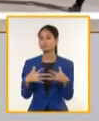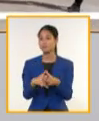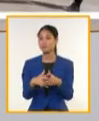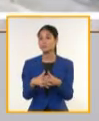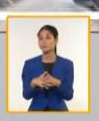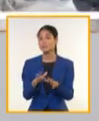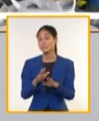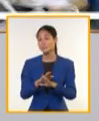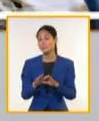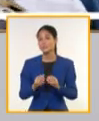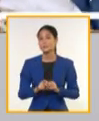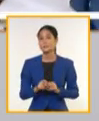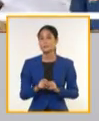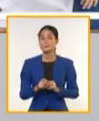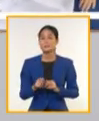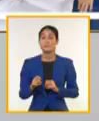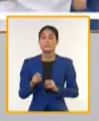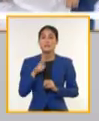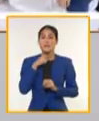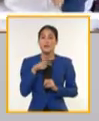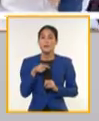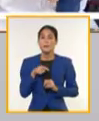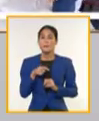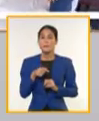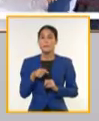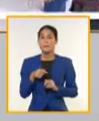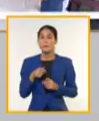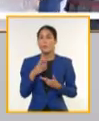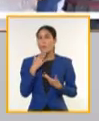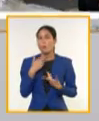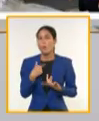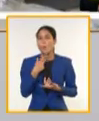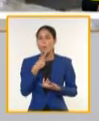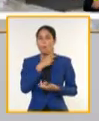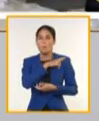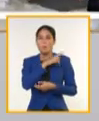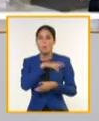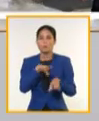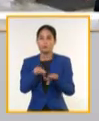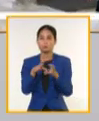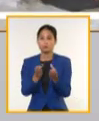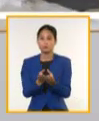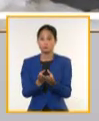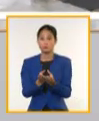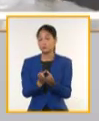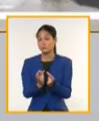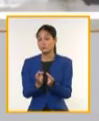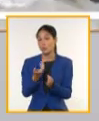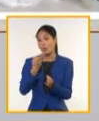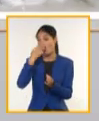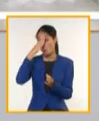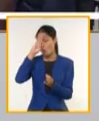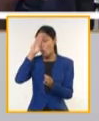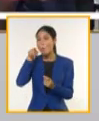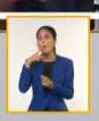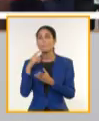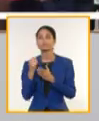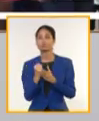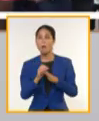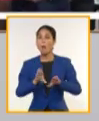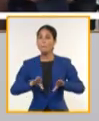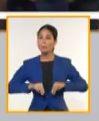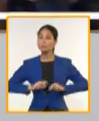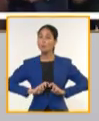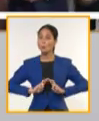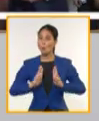muy difícil desde el punto de vista de la gobernanza global. Por eso Cuba apoya irrestrictamente la iniciativa de China en este